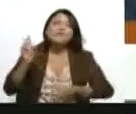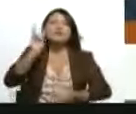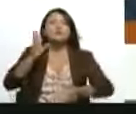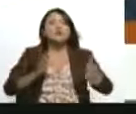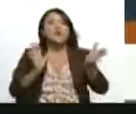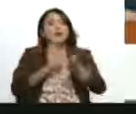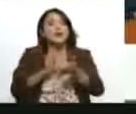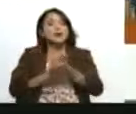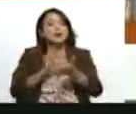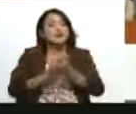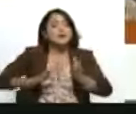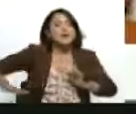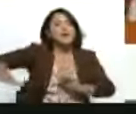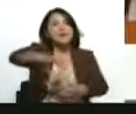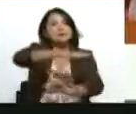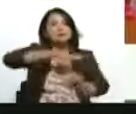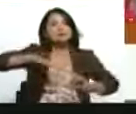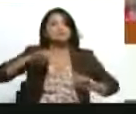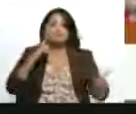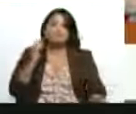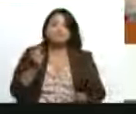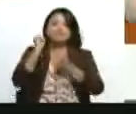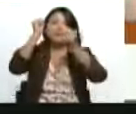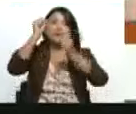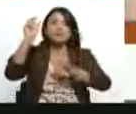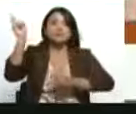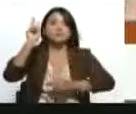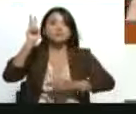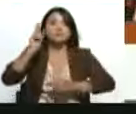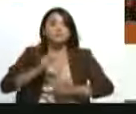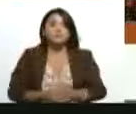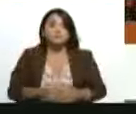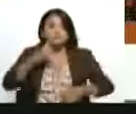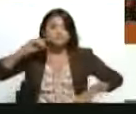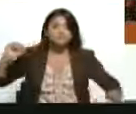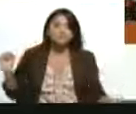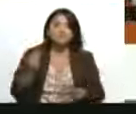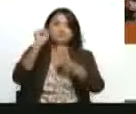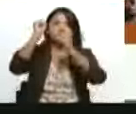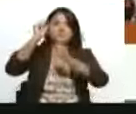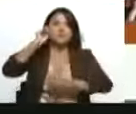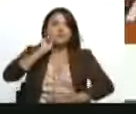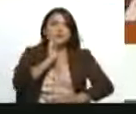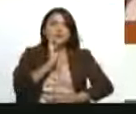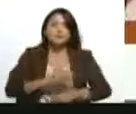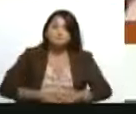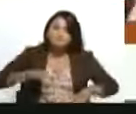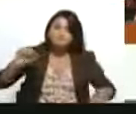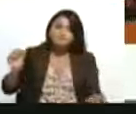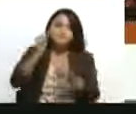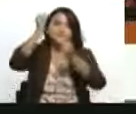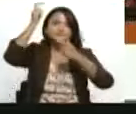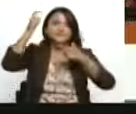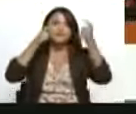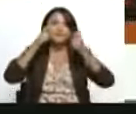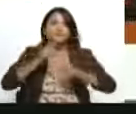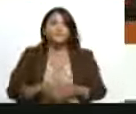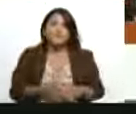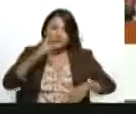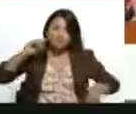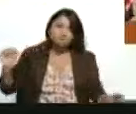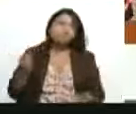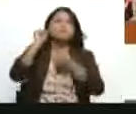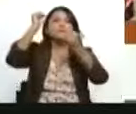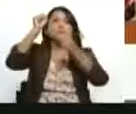en todo el territorio nacional. ¡Que viva la patria! ¡Que viva Bolívar! ¡Que viva Chávez! ¡Que viva